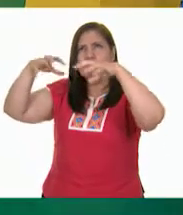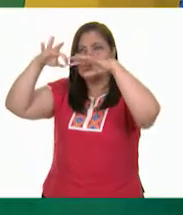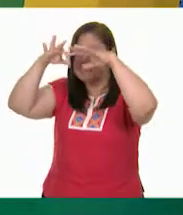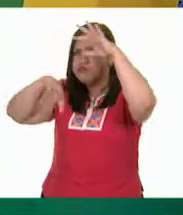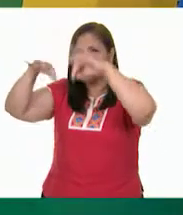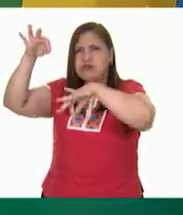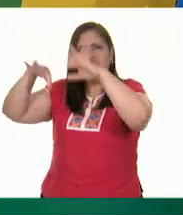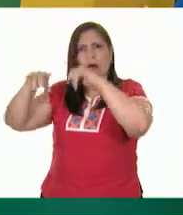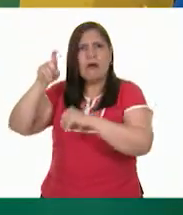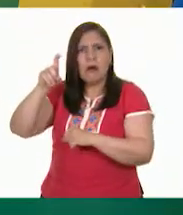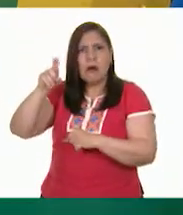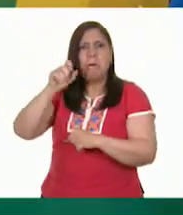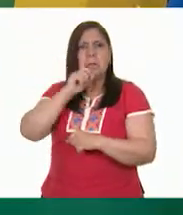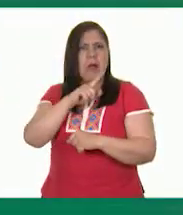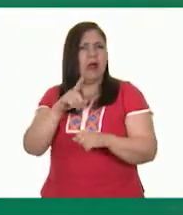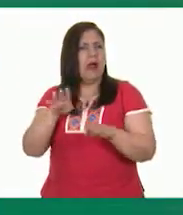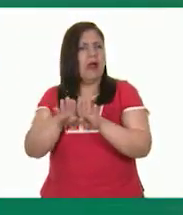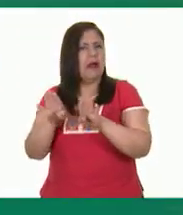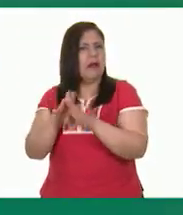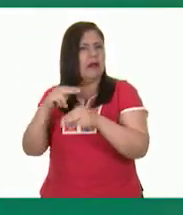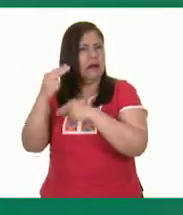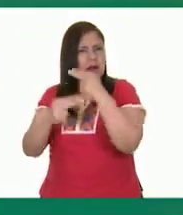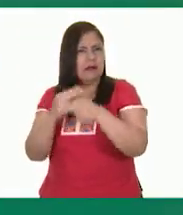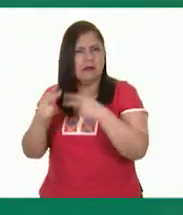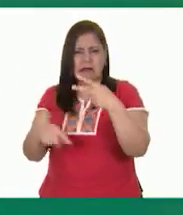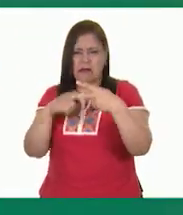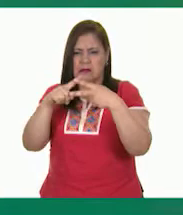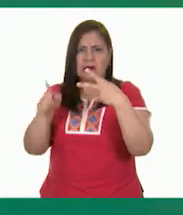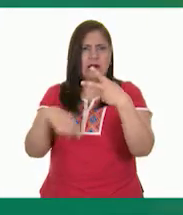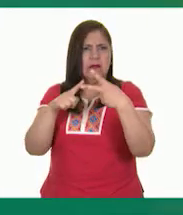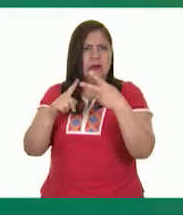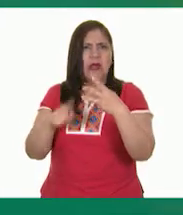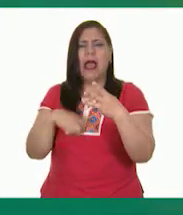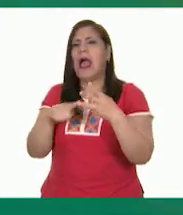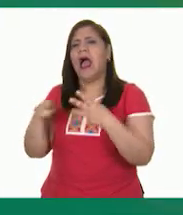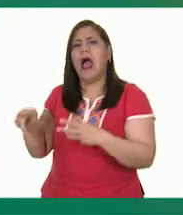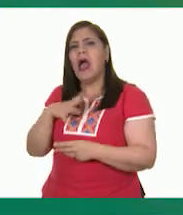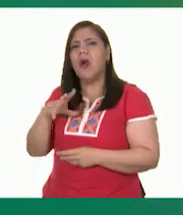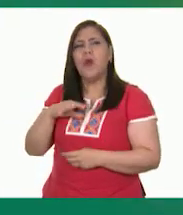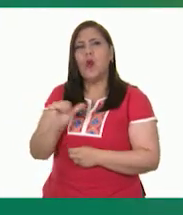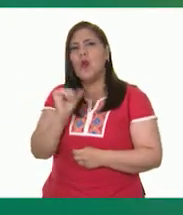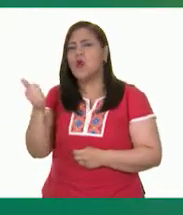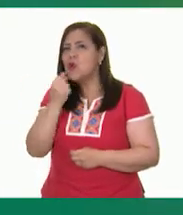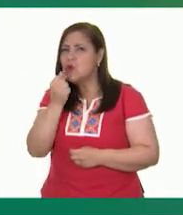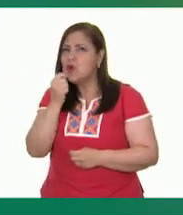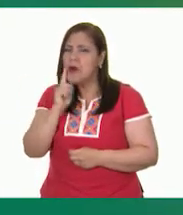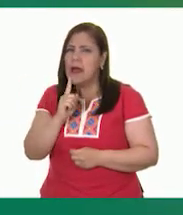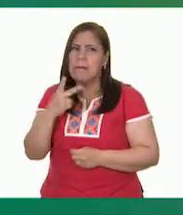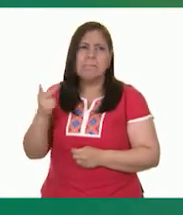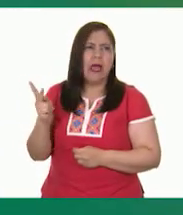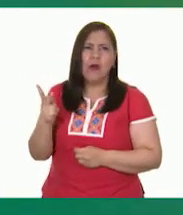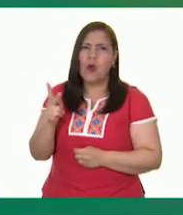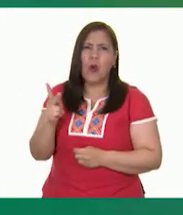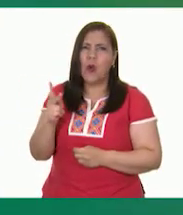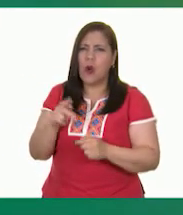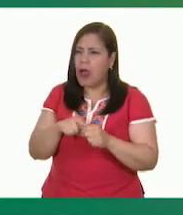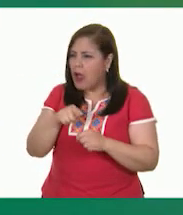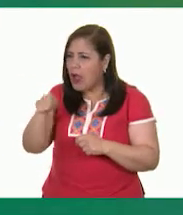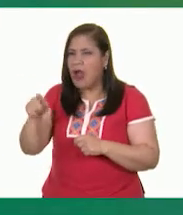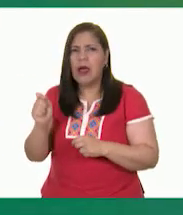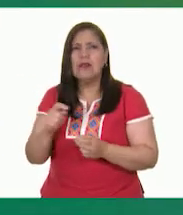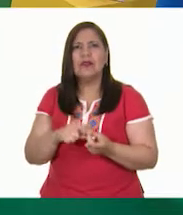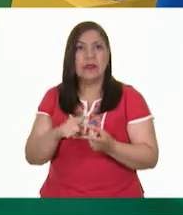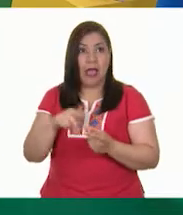¿Y entonces? Oye, acá tenemos otra niña. A ver, a ver, a ver. ¿Pero dónde irá? ¿Ya lo encontraron